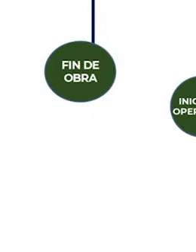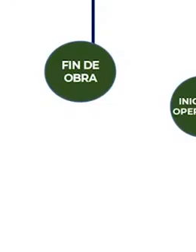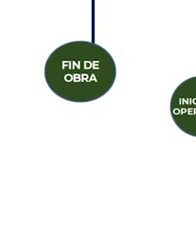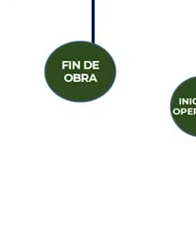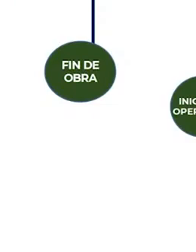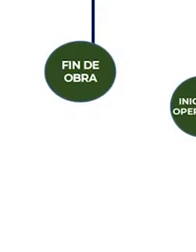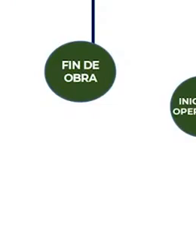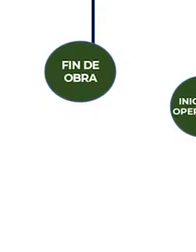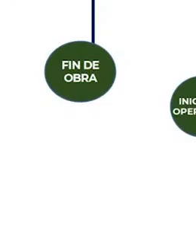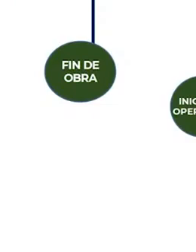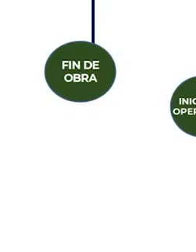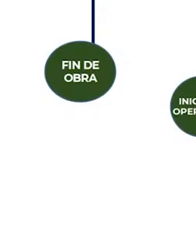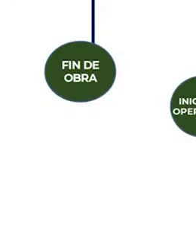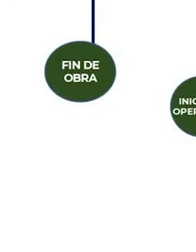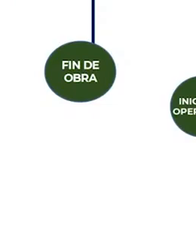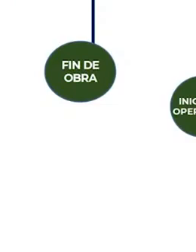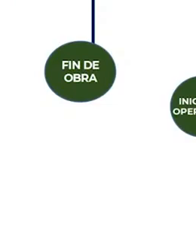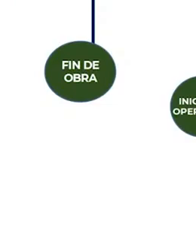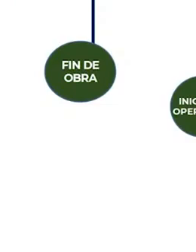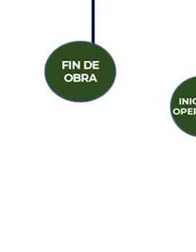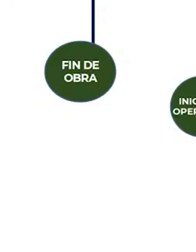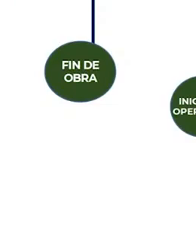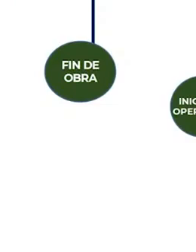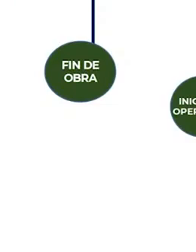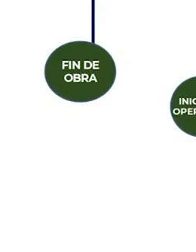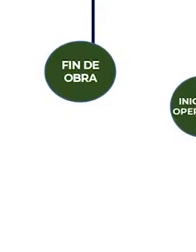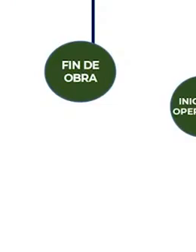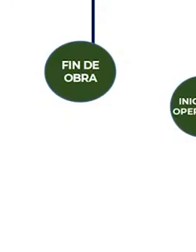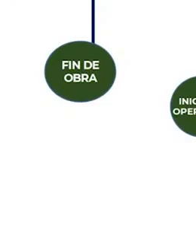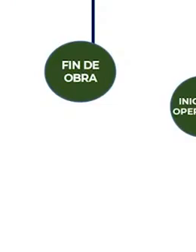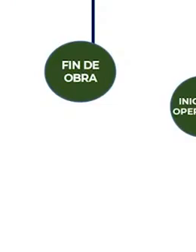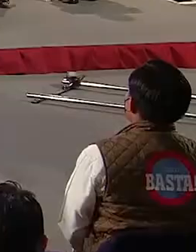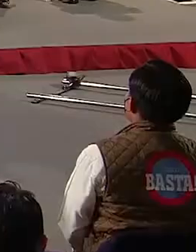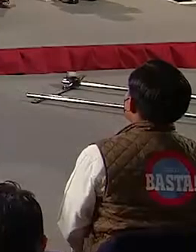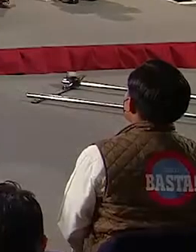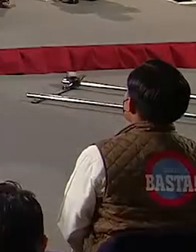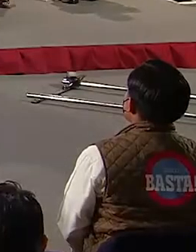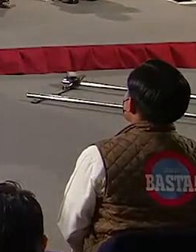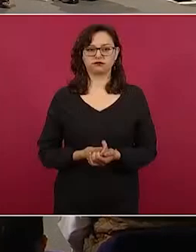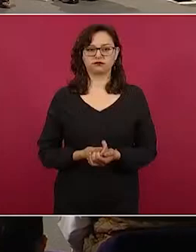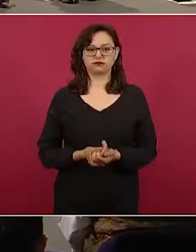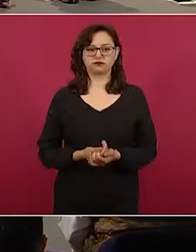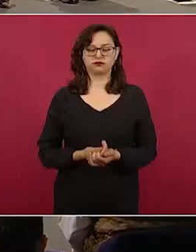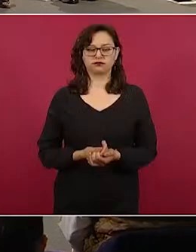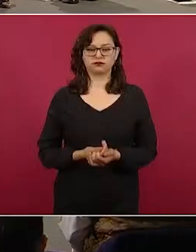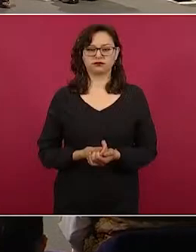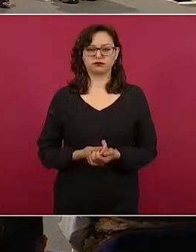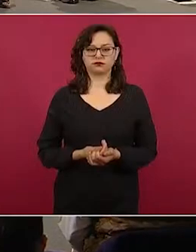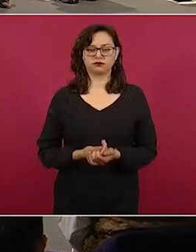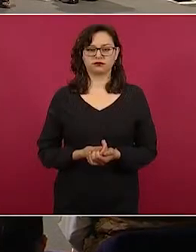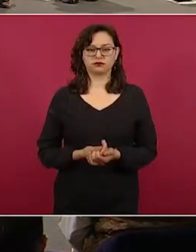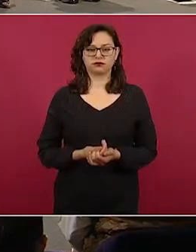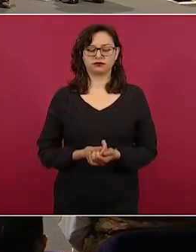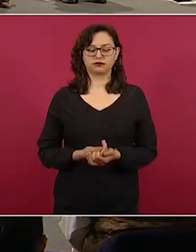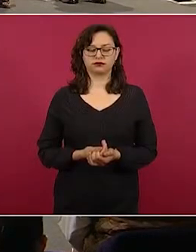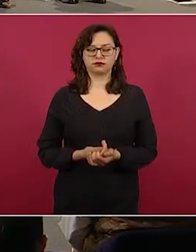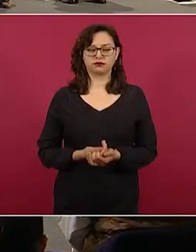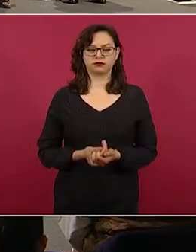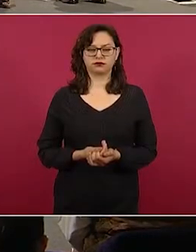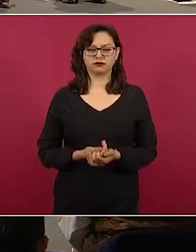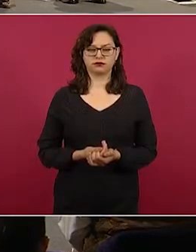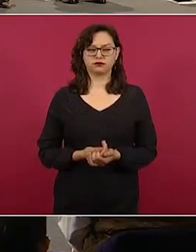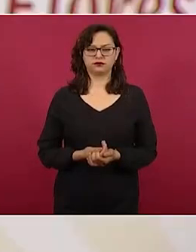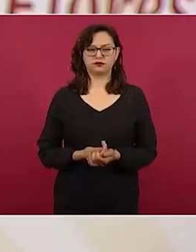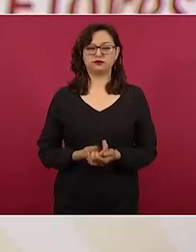poblacionales. También estamos realizando vuelos LIDAR, esta obtención de mapas de puntos del terreno para obtener el trazo definitivo del proyecto,